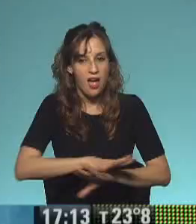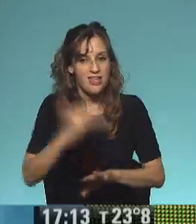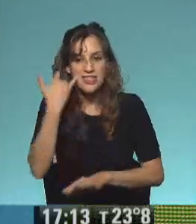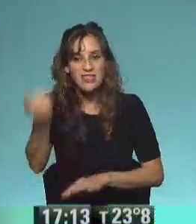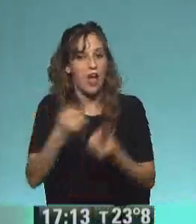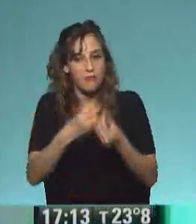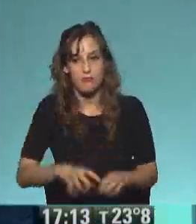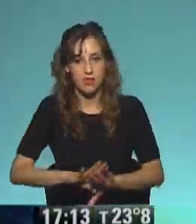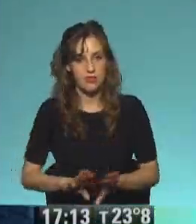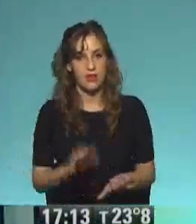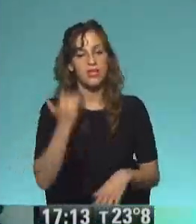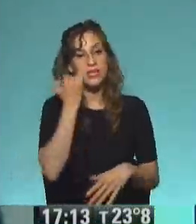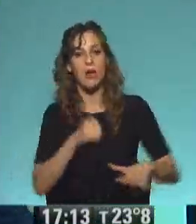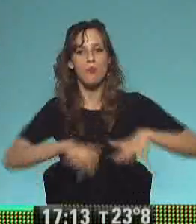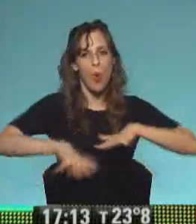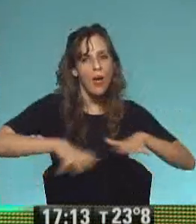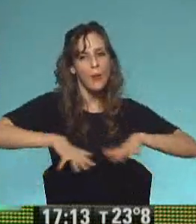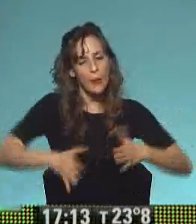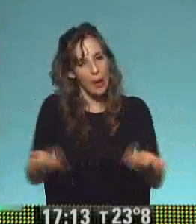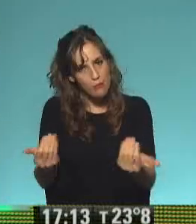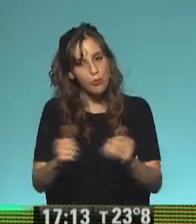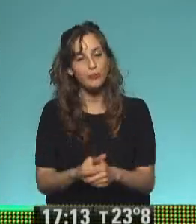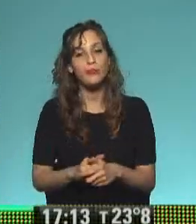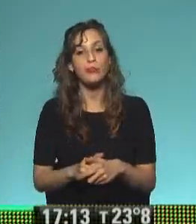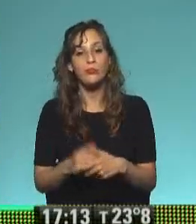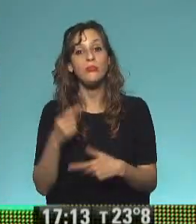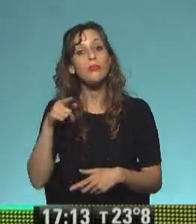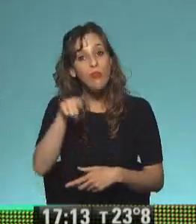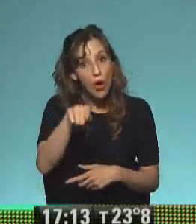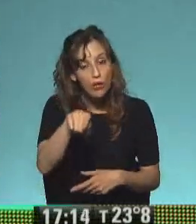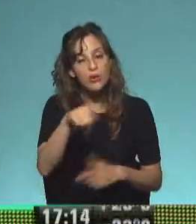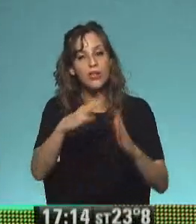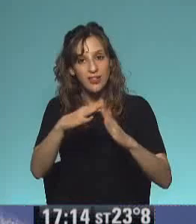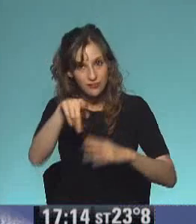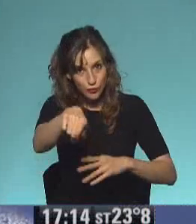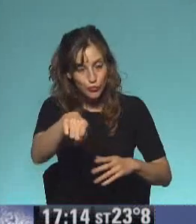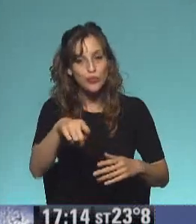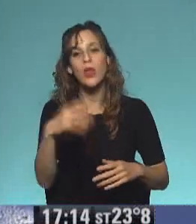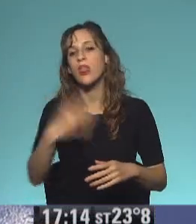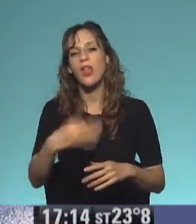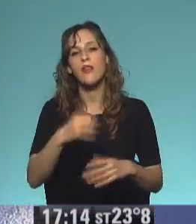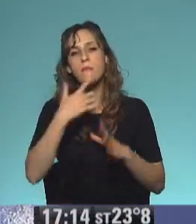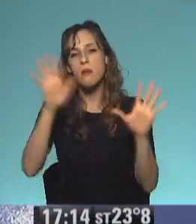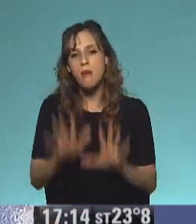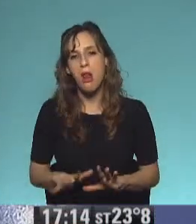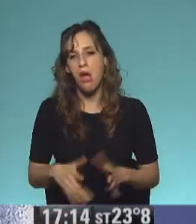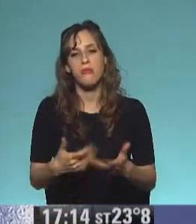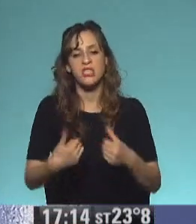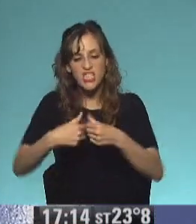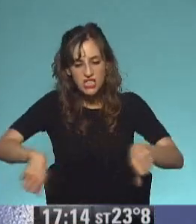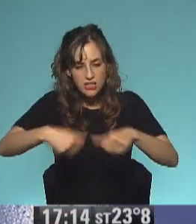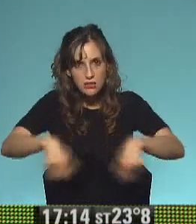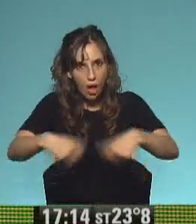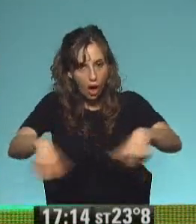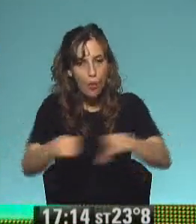Bueno, nosotros ya entramos en calor. Claro, sí, lo que yo les pido en casa es que tienen que armar una rayuela. La podemos armar con cinta en el piso, la